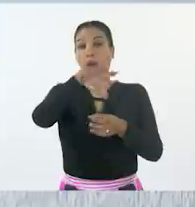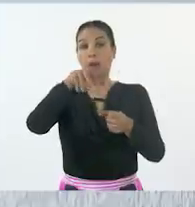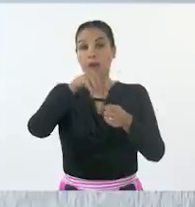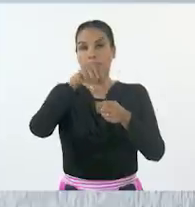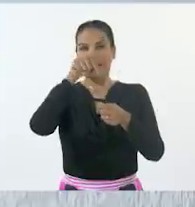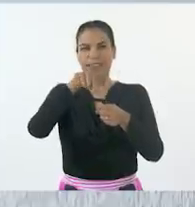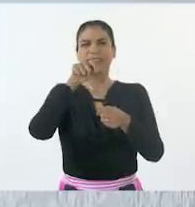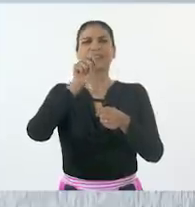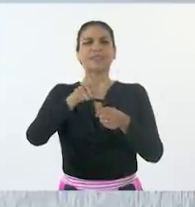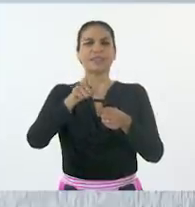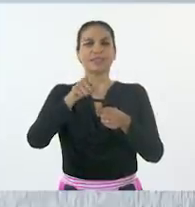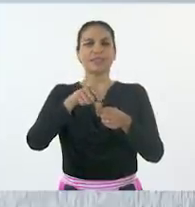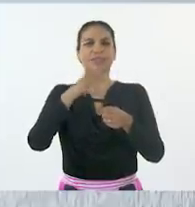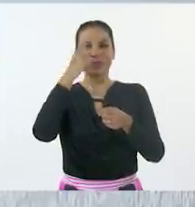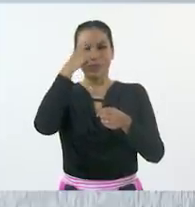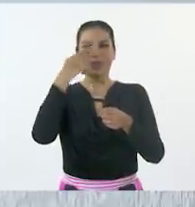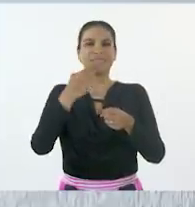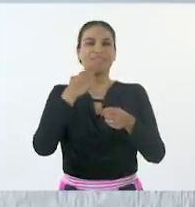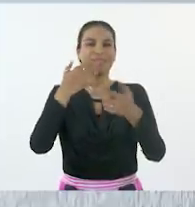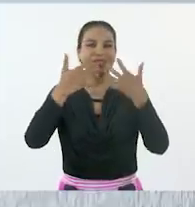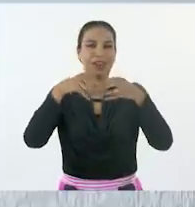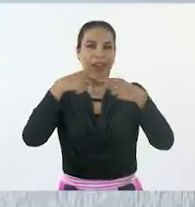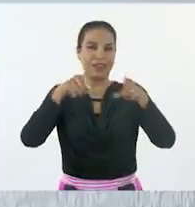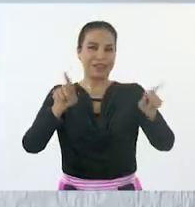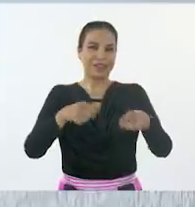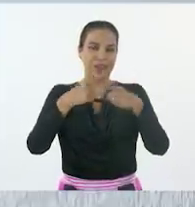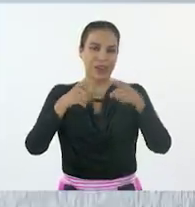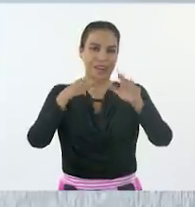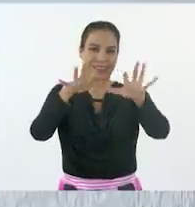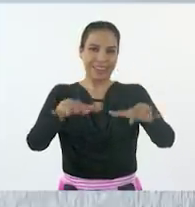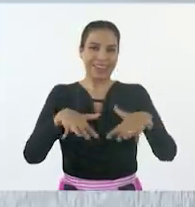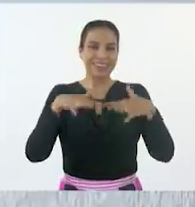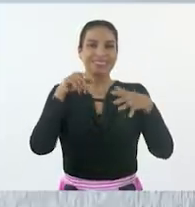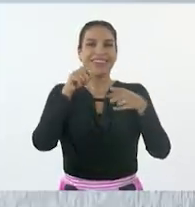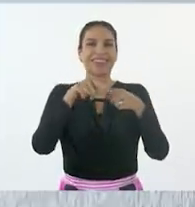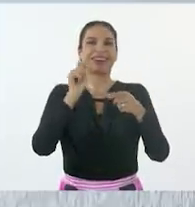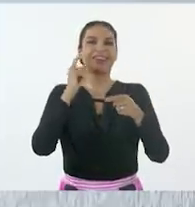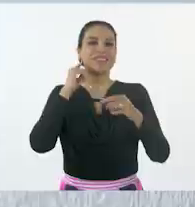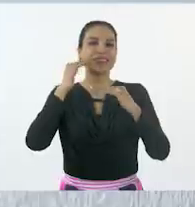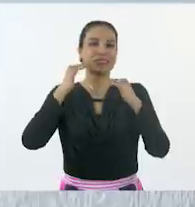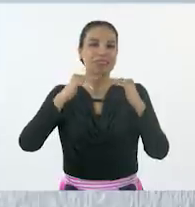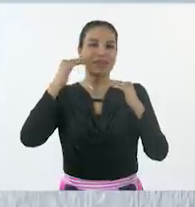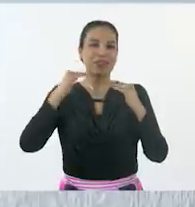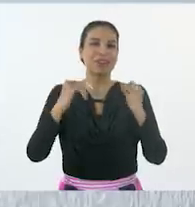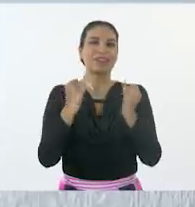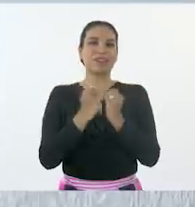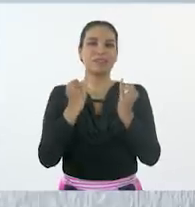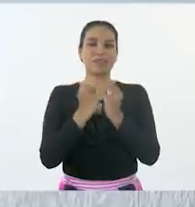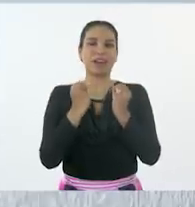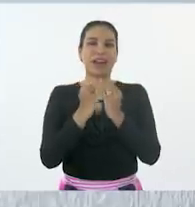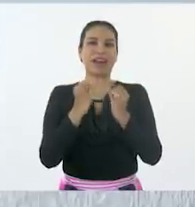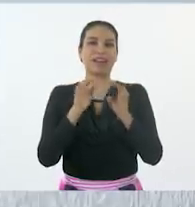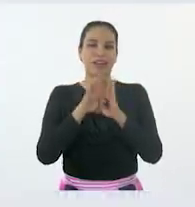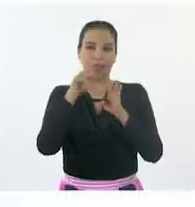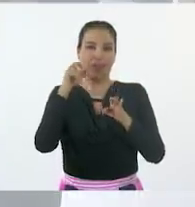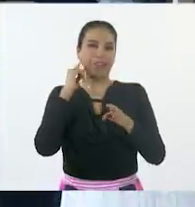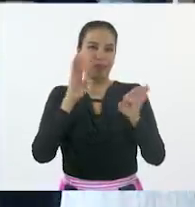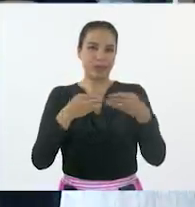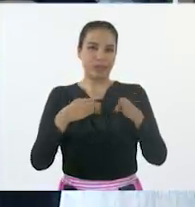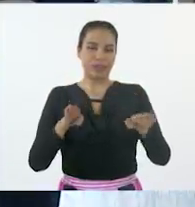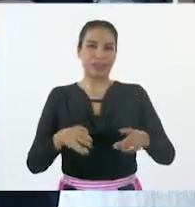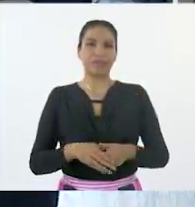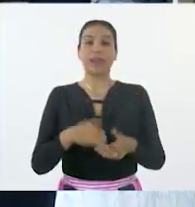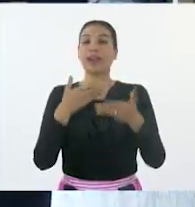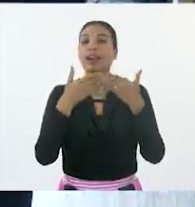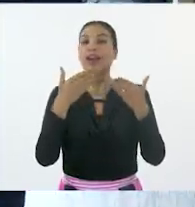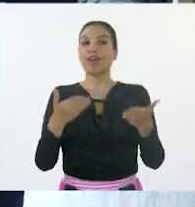o su función en la orquesta, dentro de la orquesta, es rítmico, pero también con este tinte melódico.